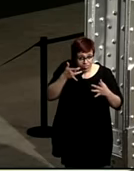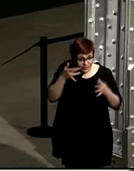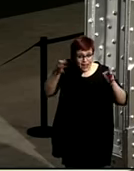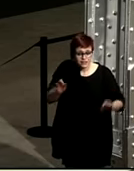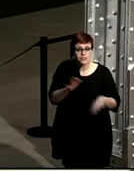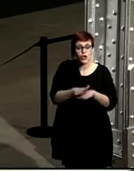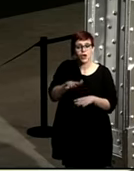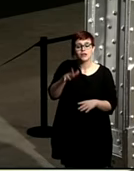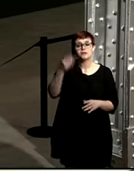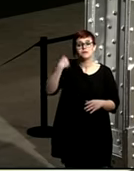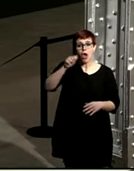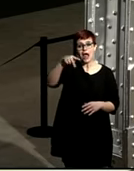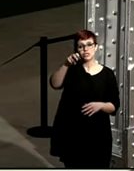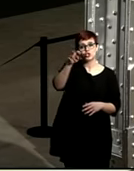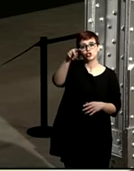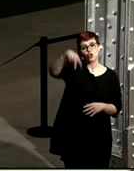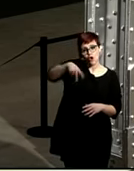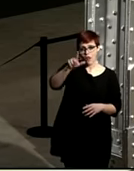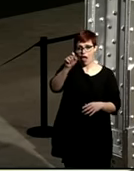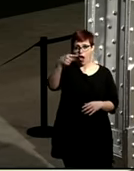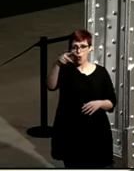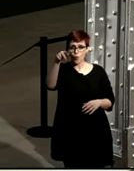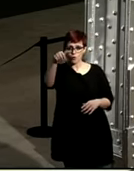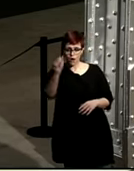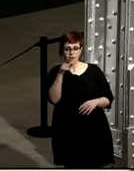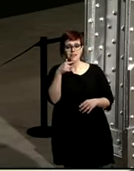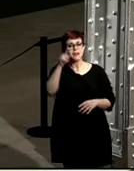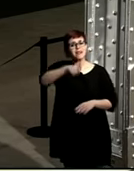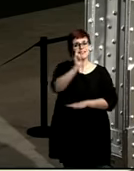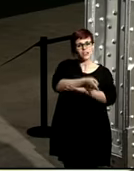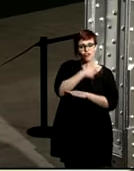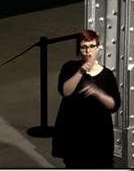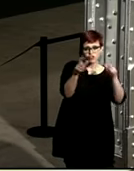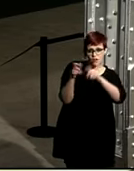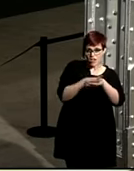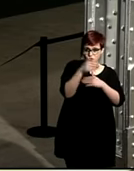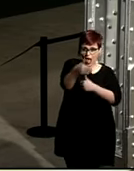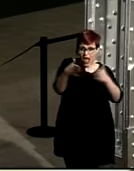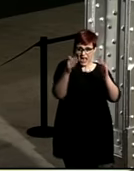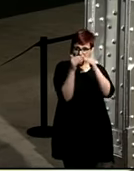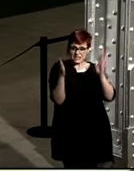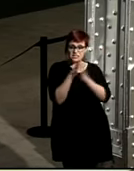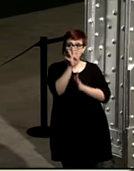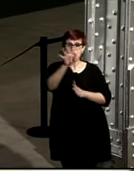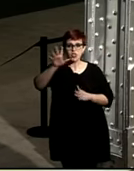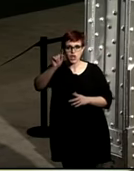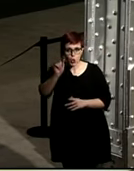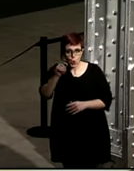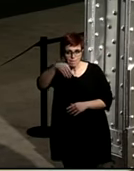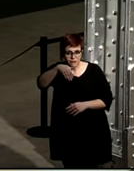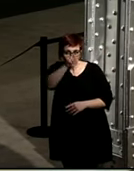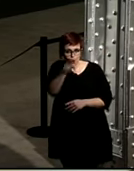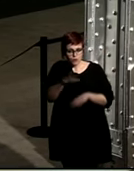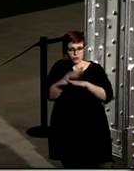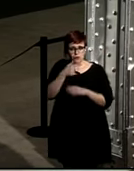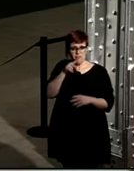Antón Laguna, que es el director de arte, como Josu Inchauste, que es el director de fotografía, es una casa de 45 metros, donde yo he pasado 25 años. Entonces, meter